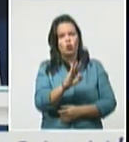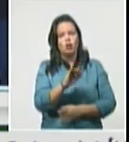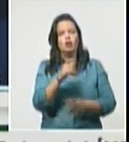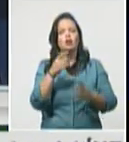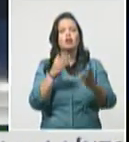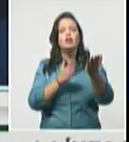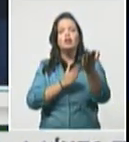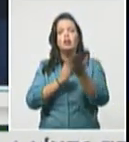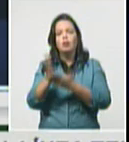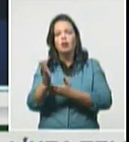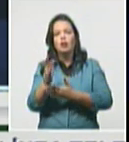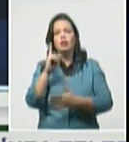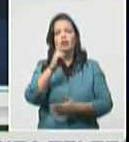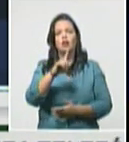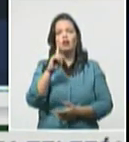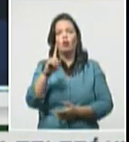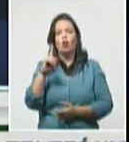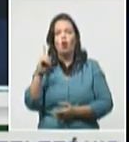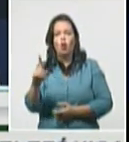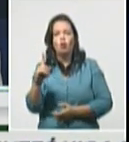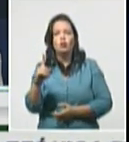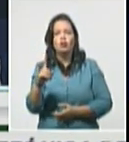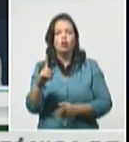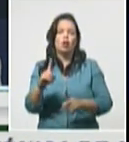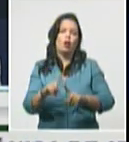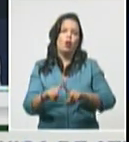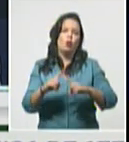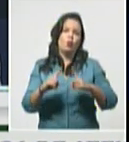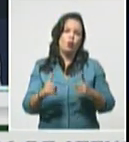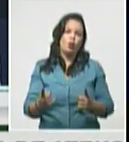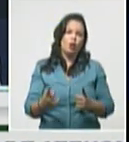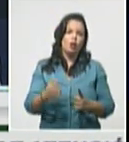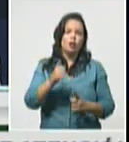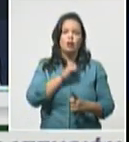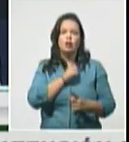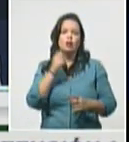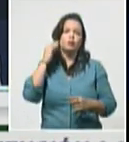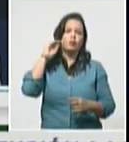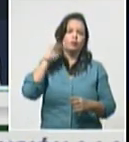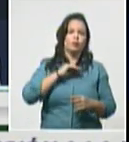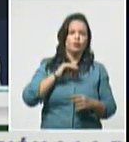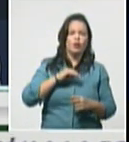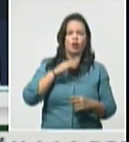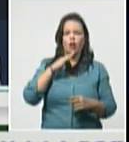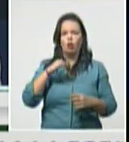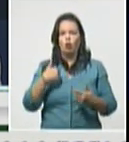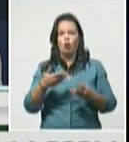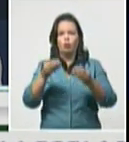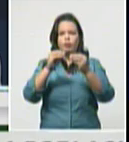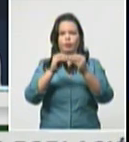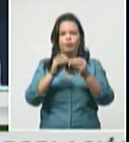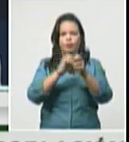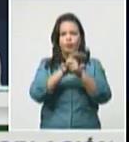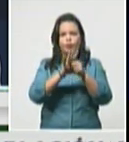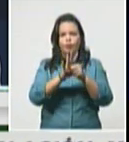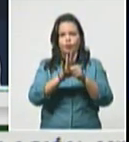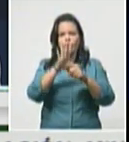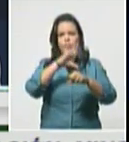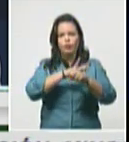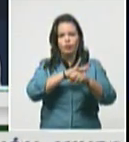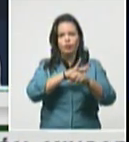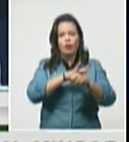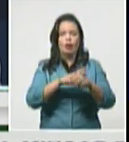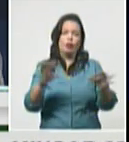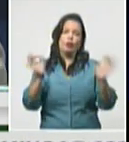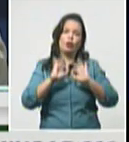111 que, a pesar de tratar de profundizar la investigación epidemiológica, no se ha